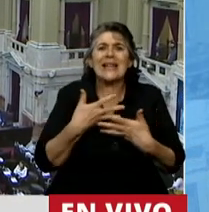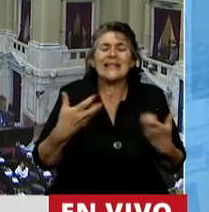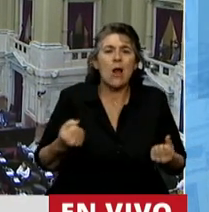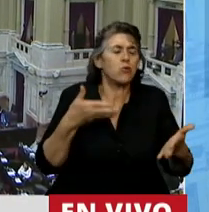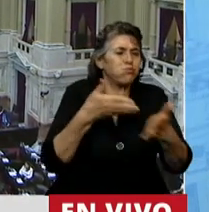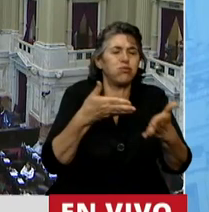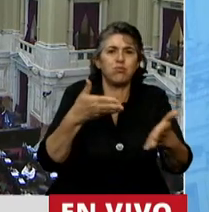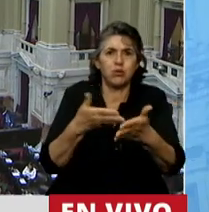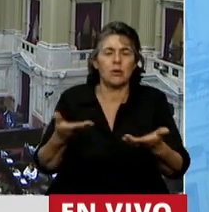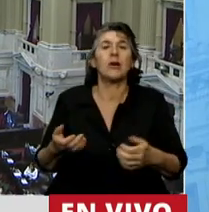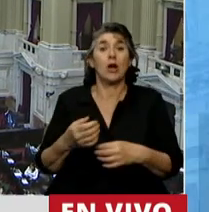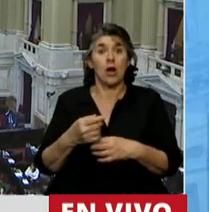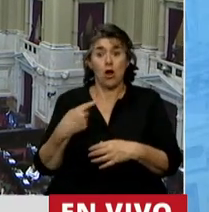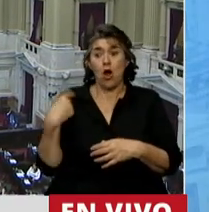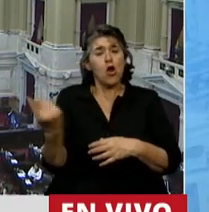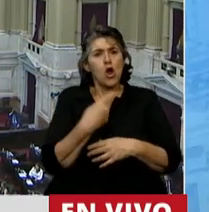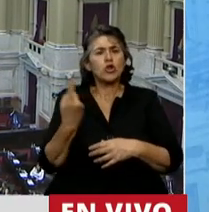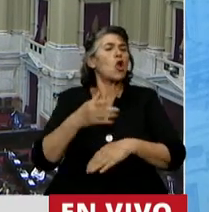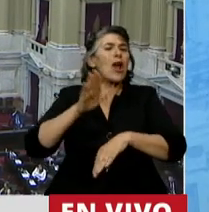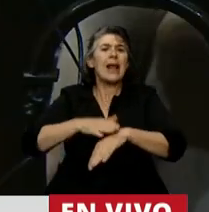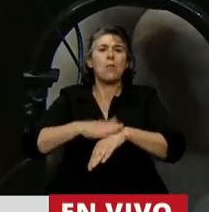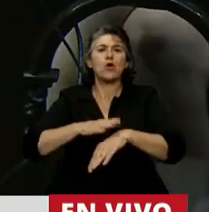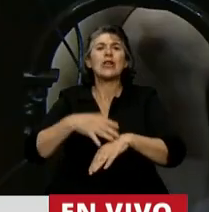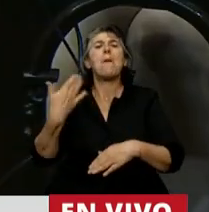hacer cargo para poder revertirlo.